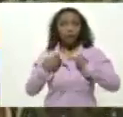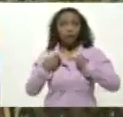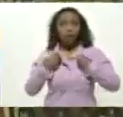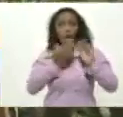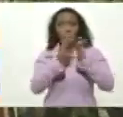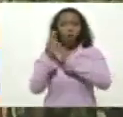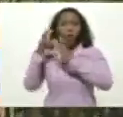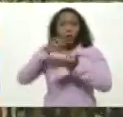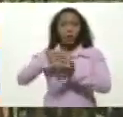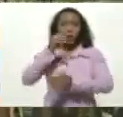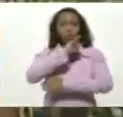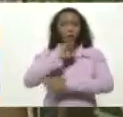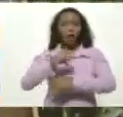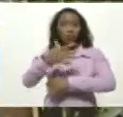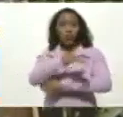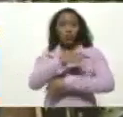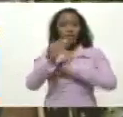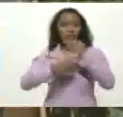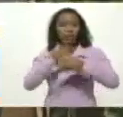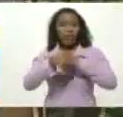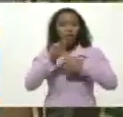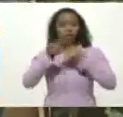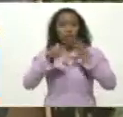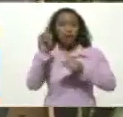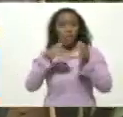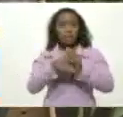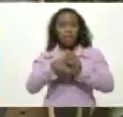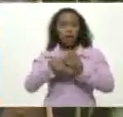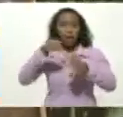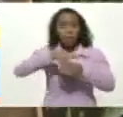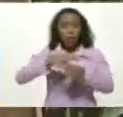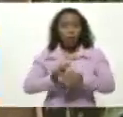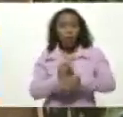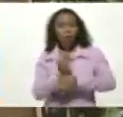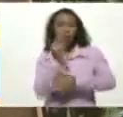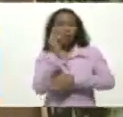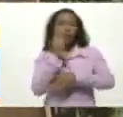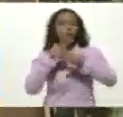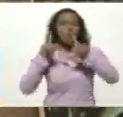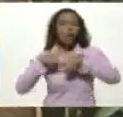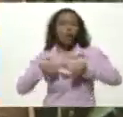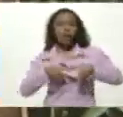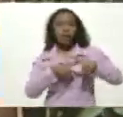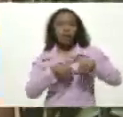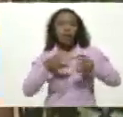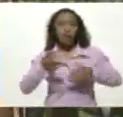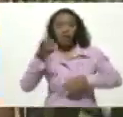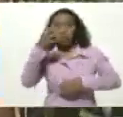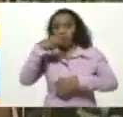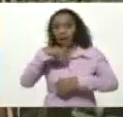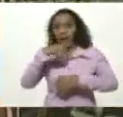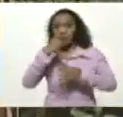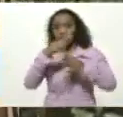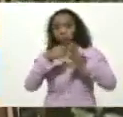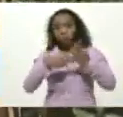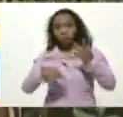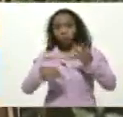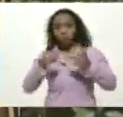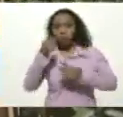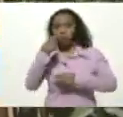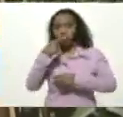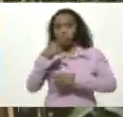Zulia, donde va a producir 12.000 plantas de distintas especies, forestales, frutales, ornamentales,